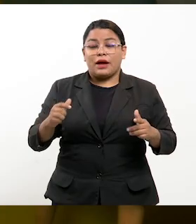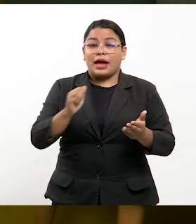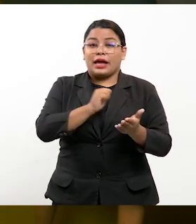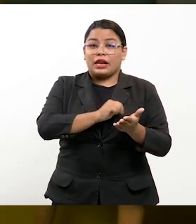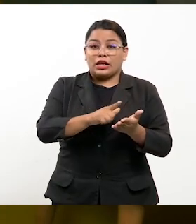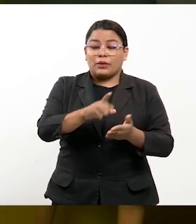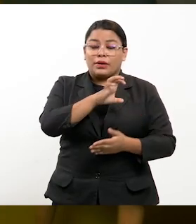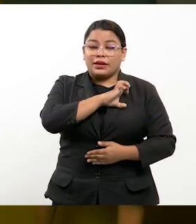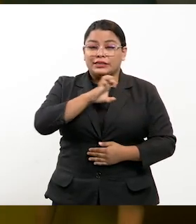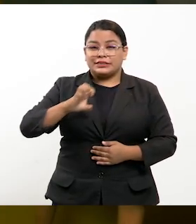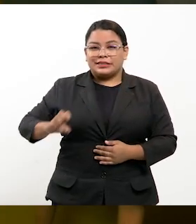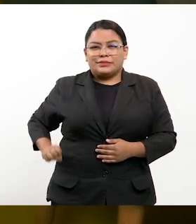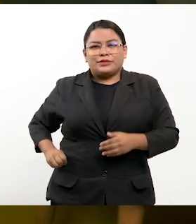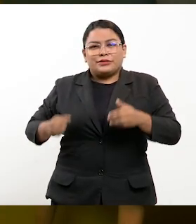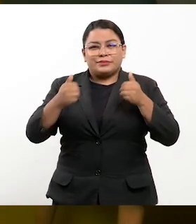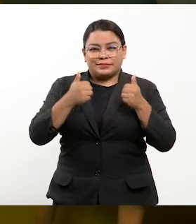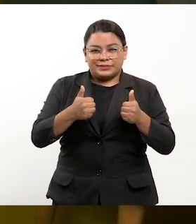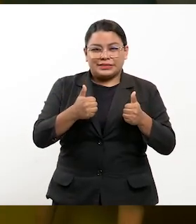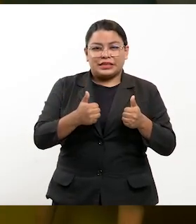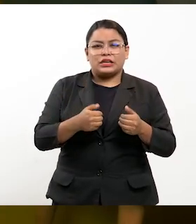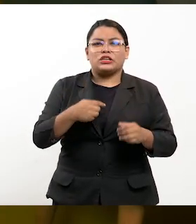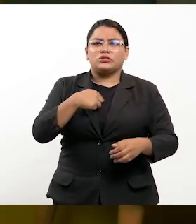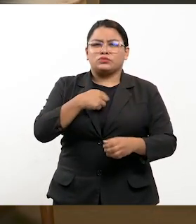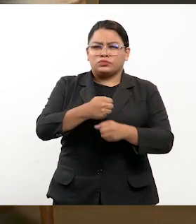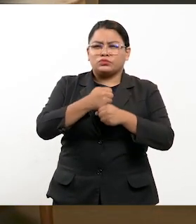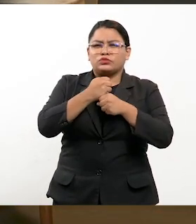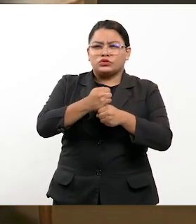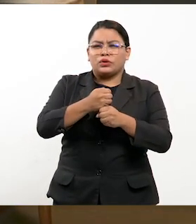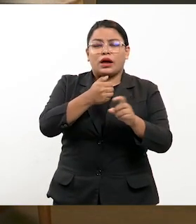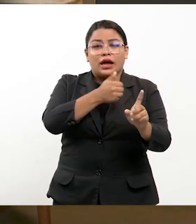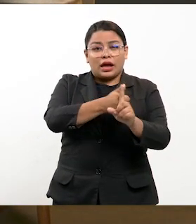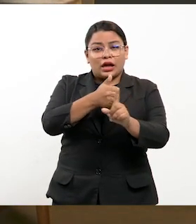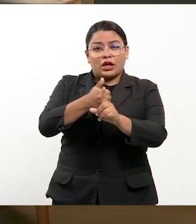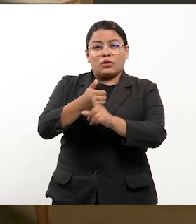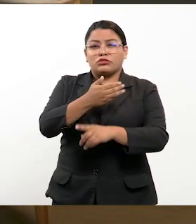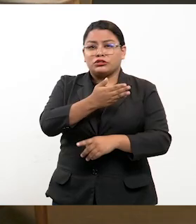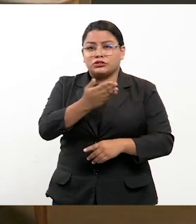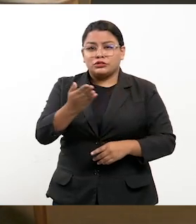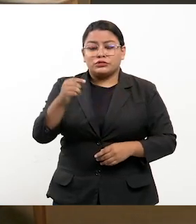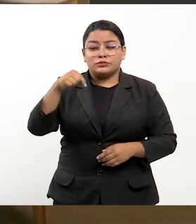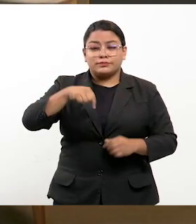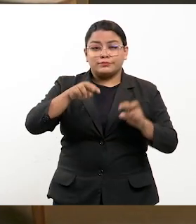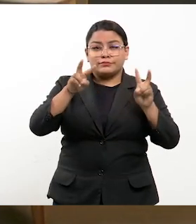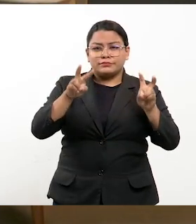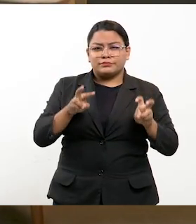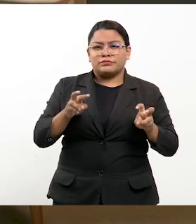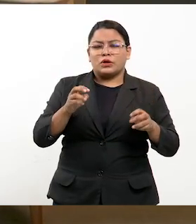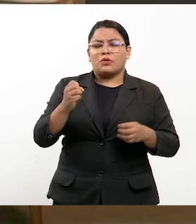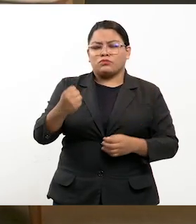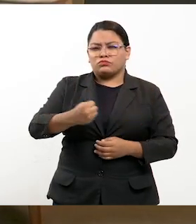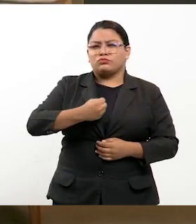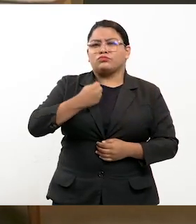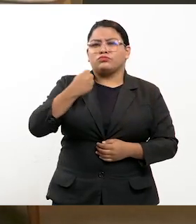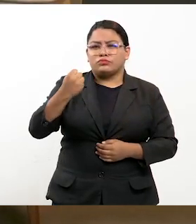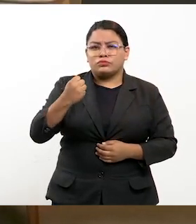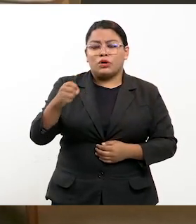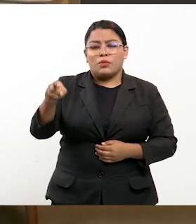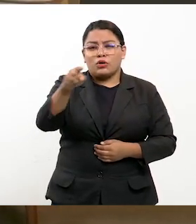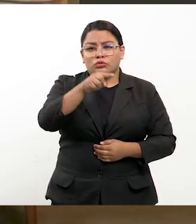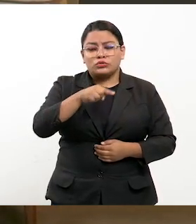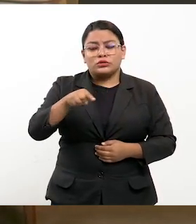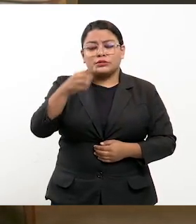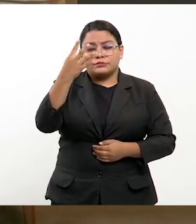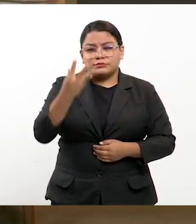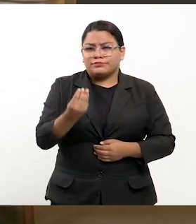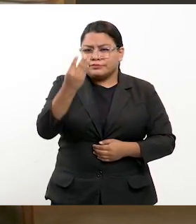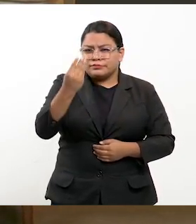escuela salvadoreña. Muy bien, Marlene, estoy segura que cada una de las cosas que hablemos este día serán de mucha utilidad para nuestro